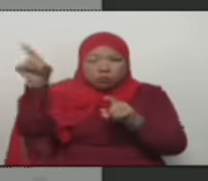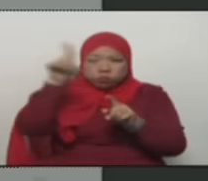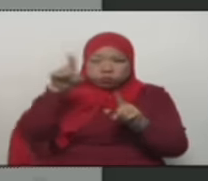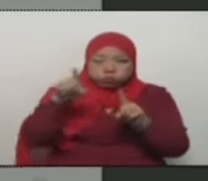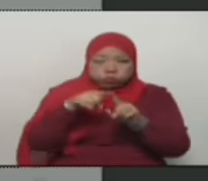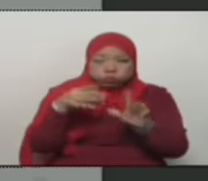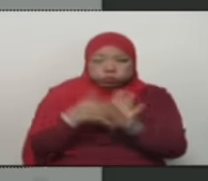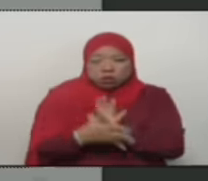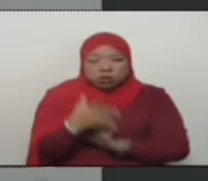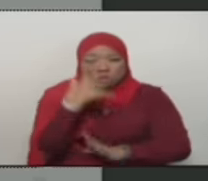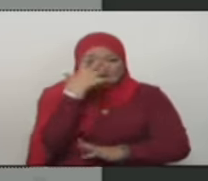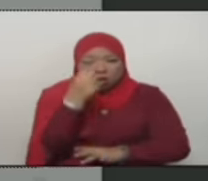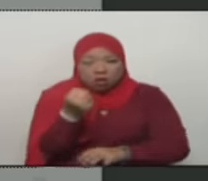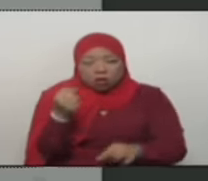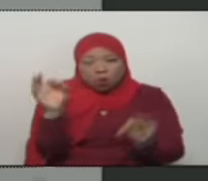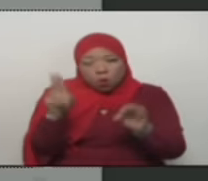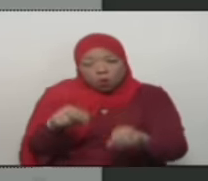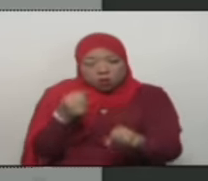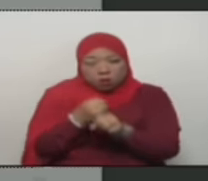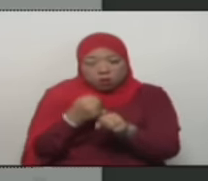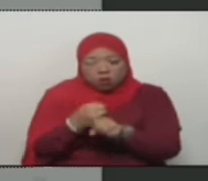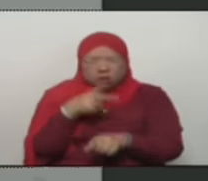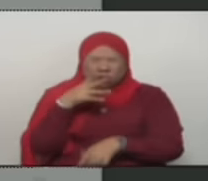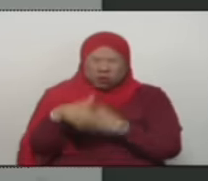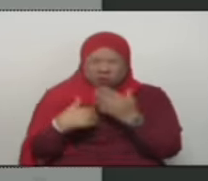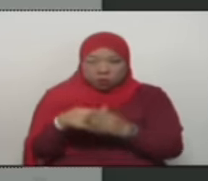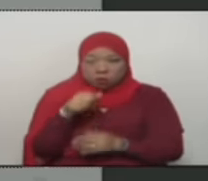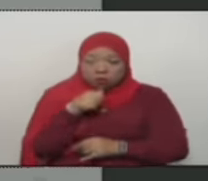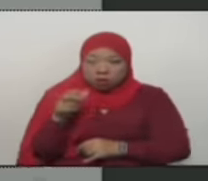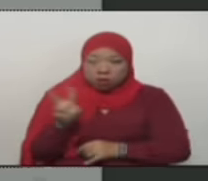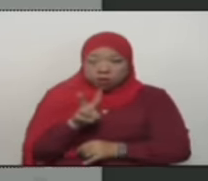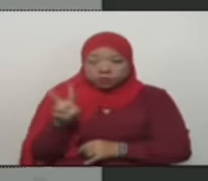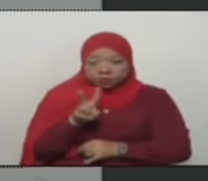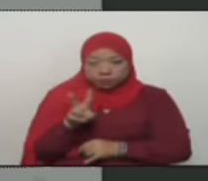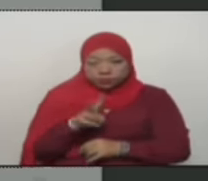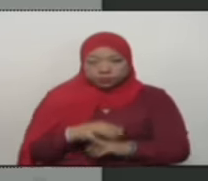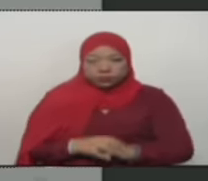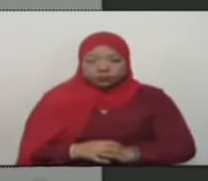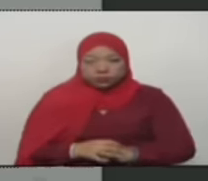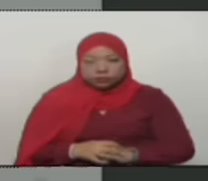No tiene absolutamente ningún tipo de rigor. Cuando en Venezuela hay